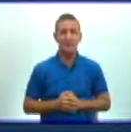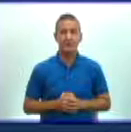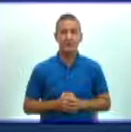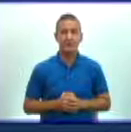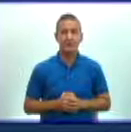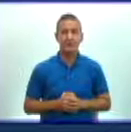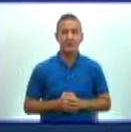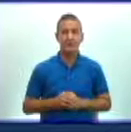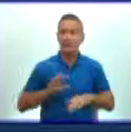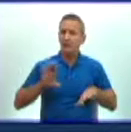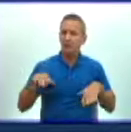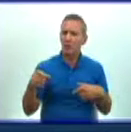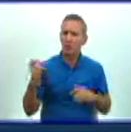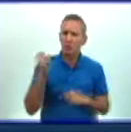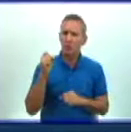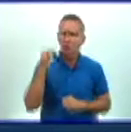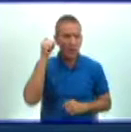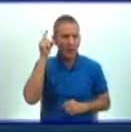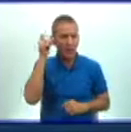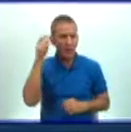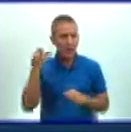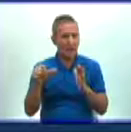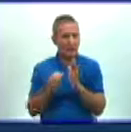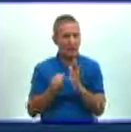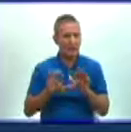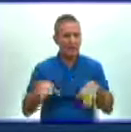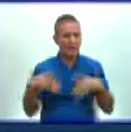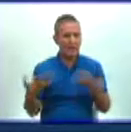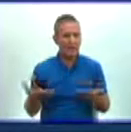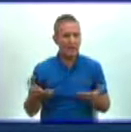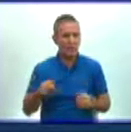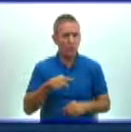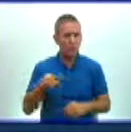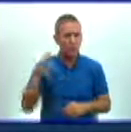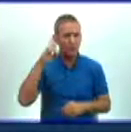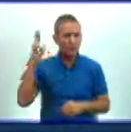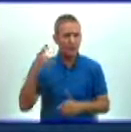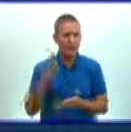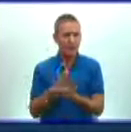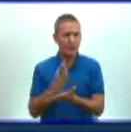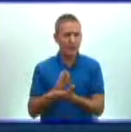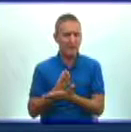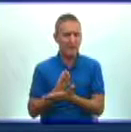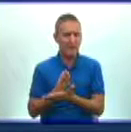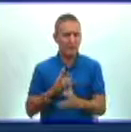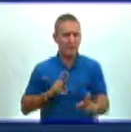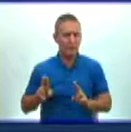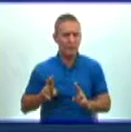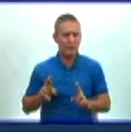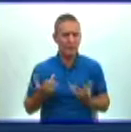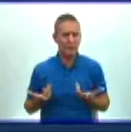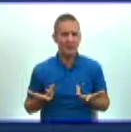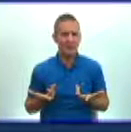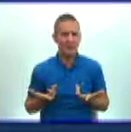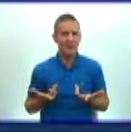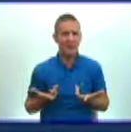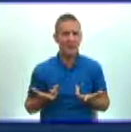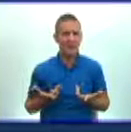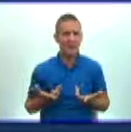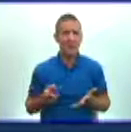Entonces, ¿cuál es mi idea central? Ustedes recuerdan que en la clase de orientación para